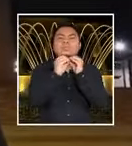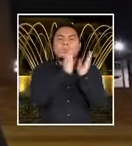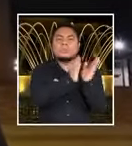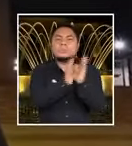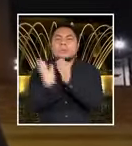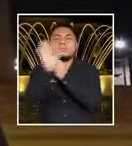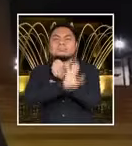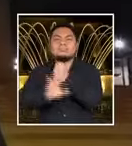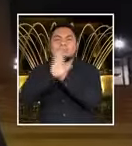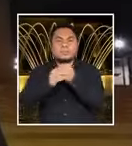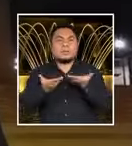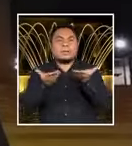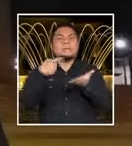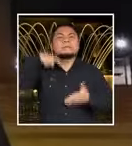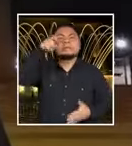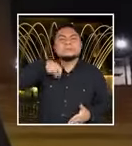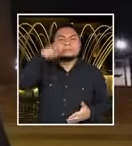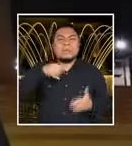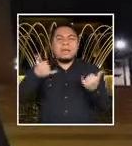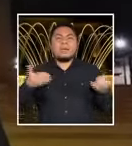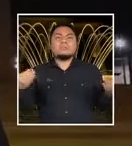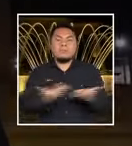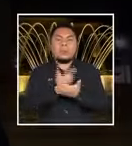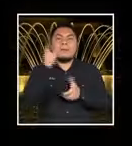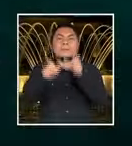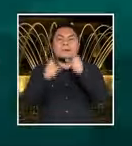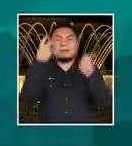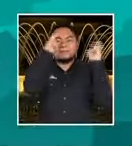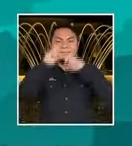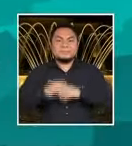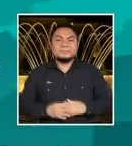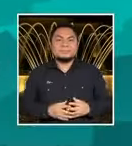destinos a las necesidades del nuevo consumidor.